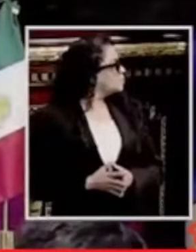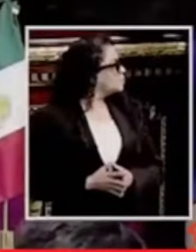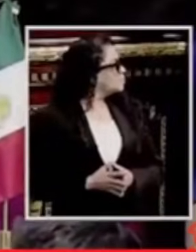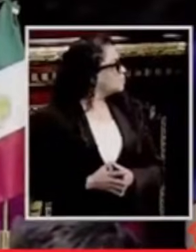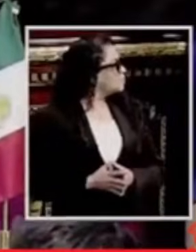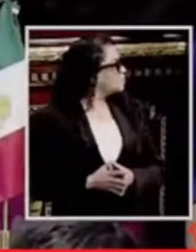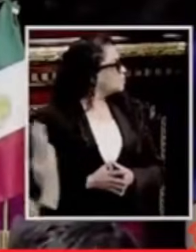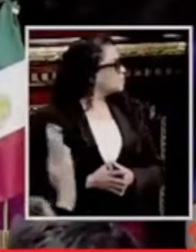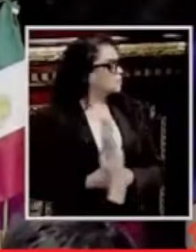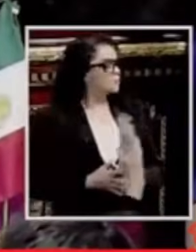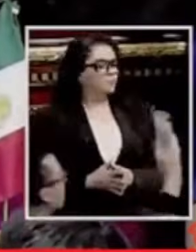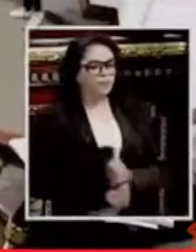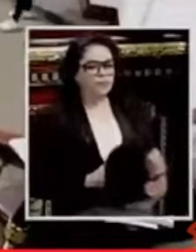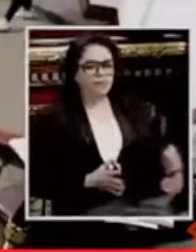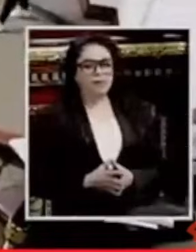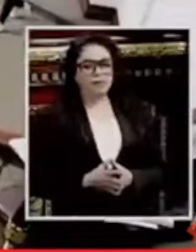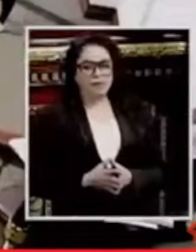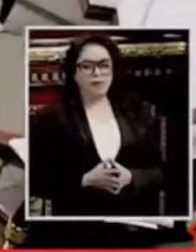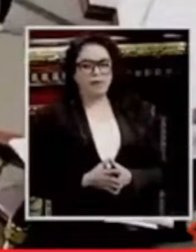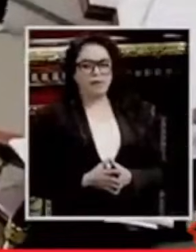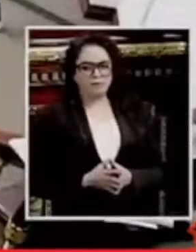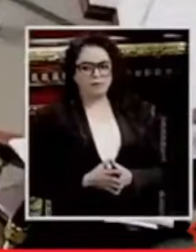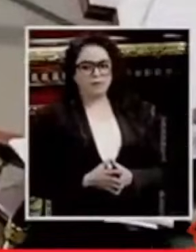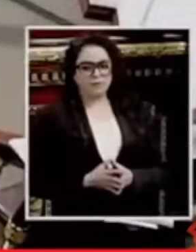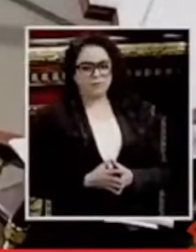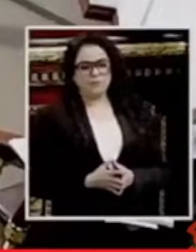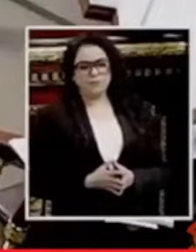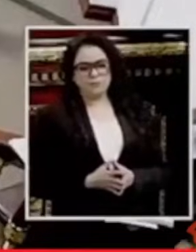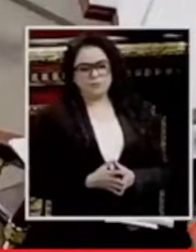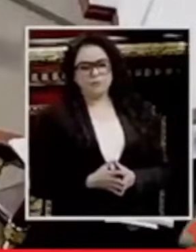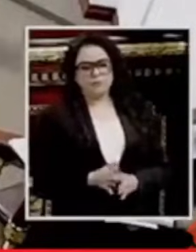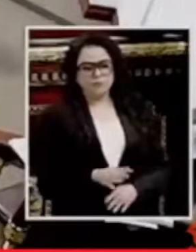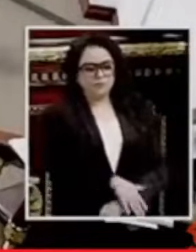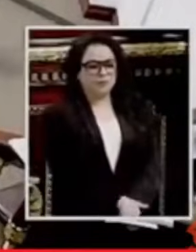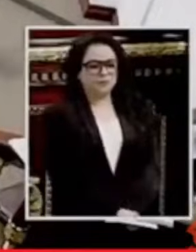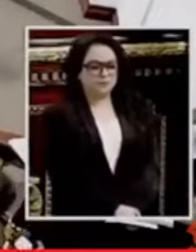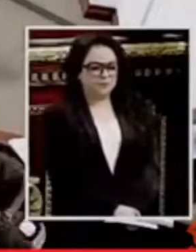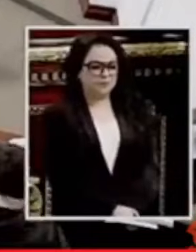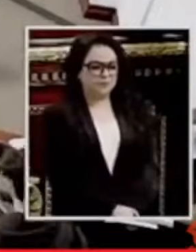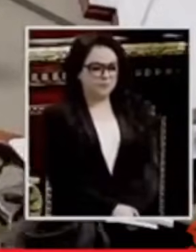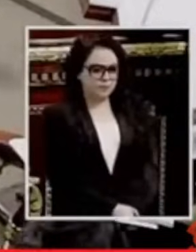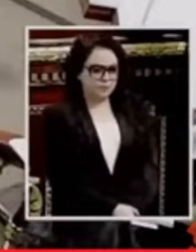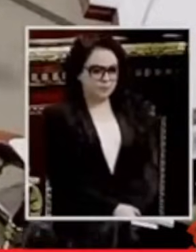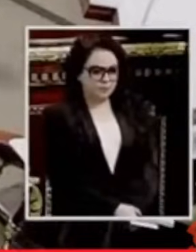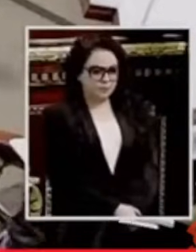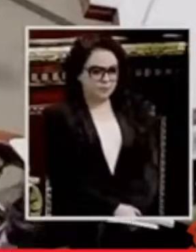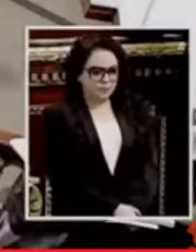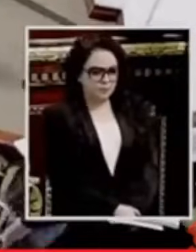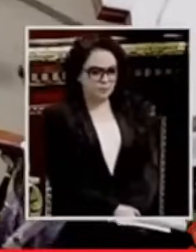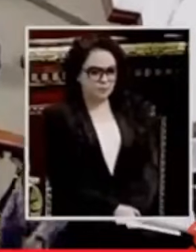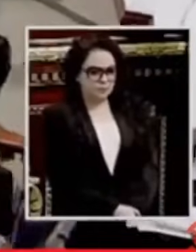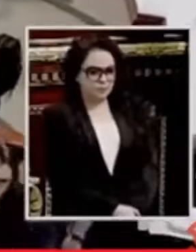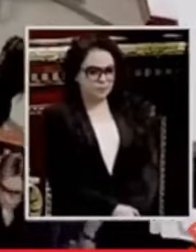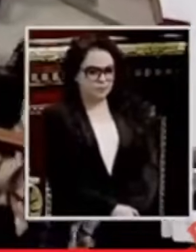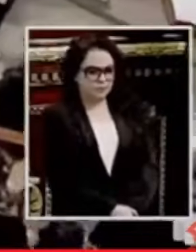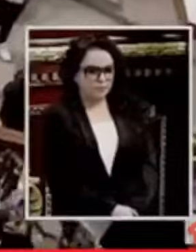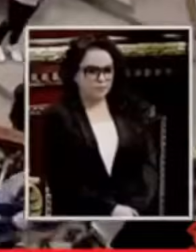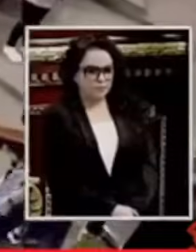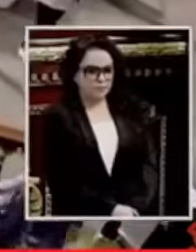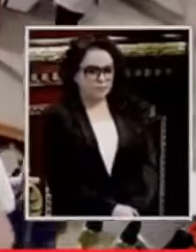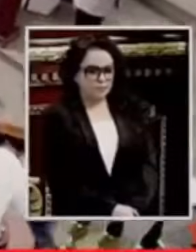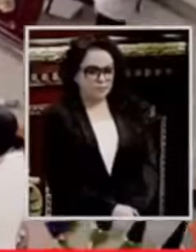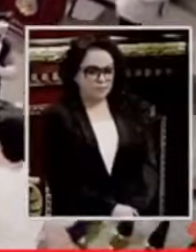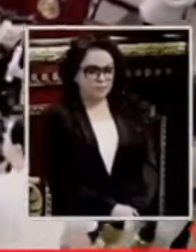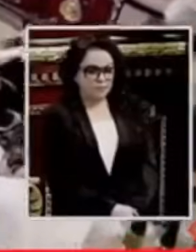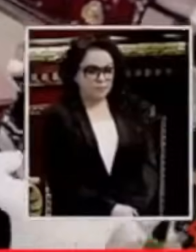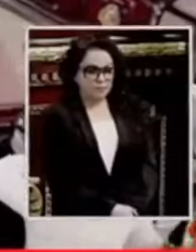algo muy grande, que es la confianza depositada de la gente. Por eso somos mayoría en el Congreso de la Ciudad de México, que no